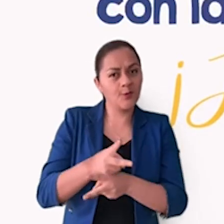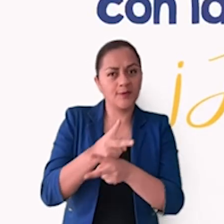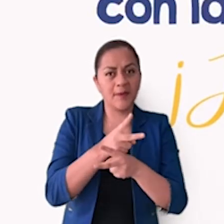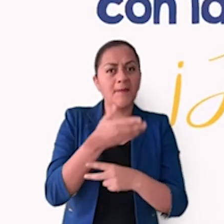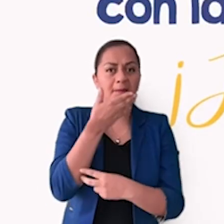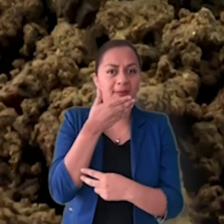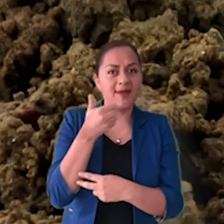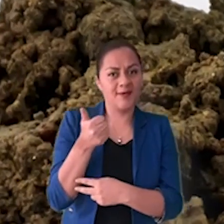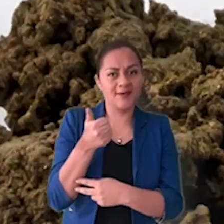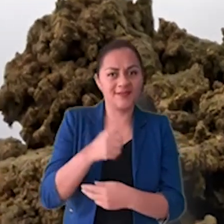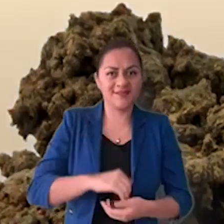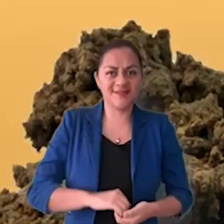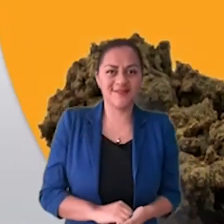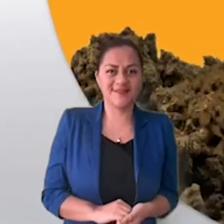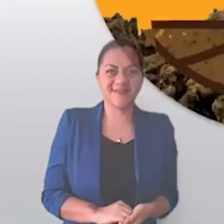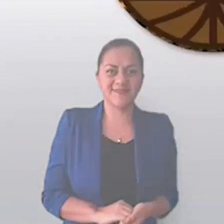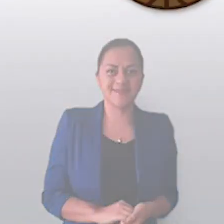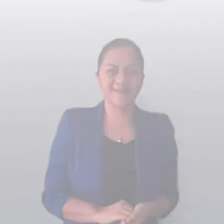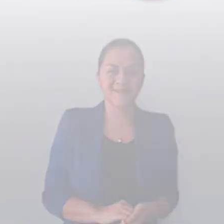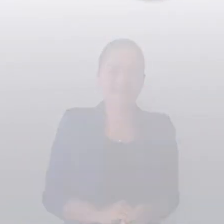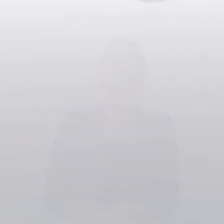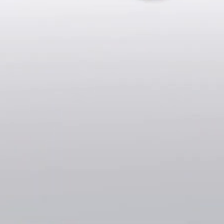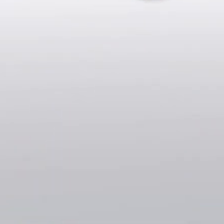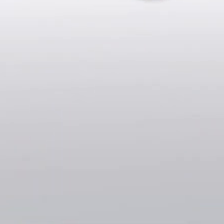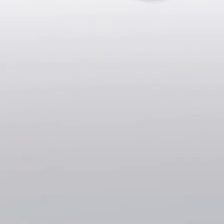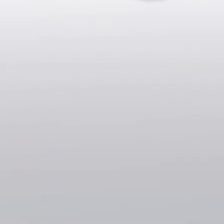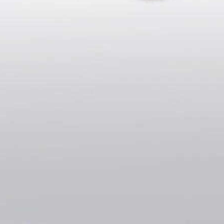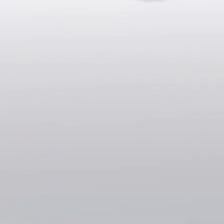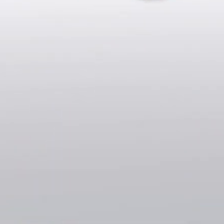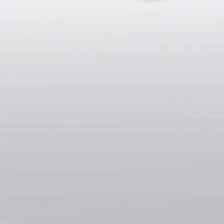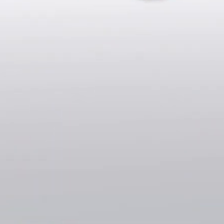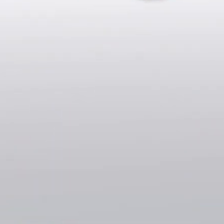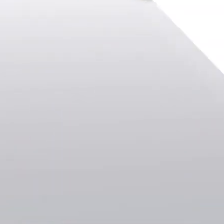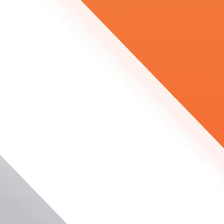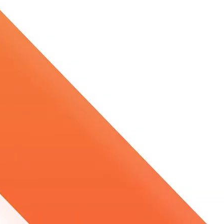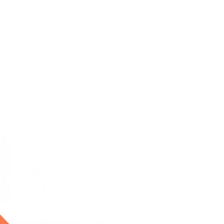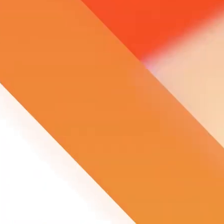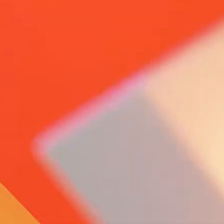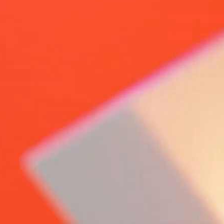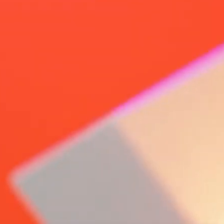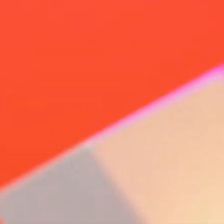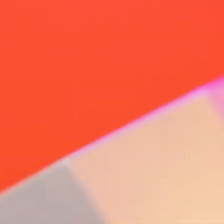Juntos nos cuidamos. Desde el plan Toda una Vida. Sembramos futuro.